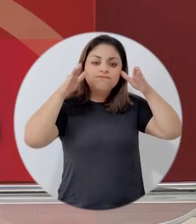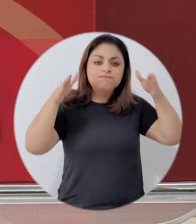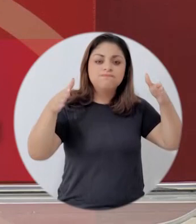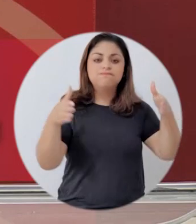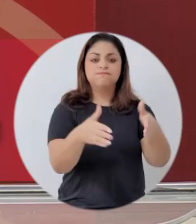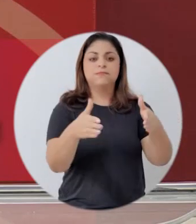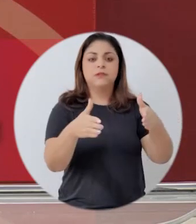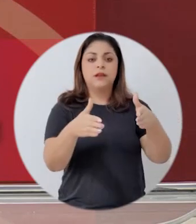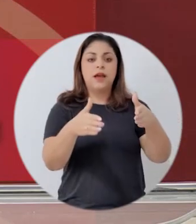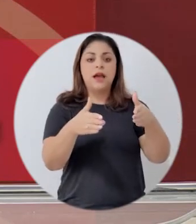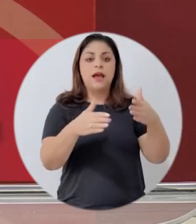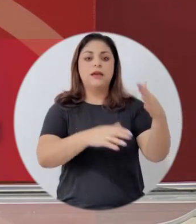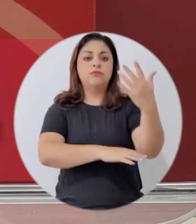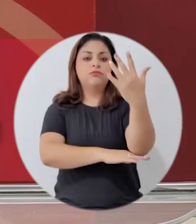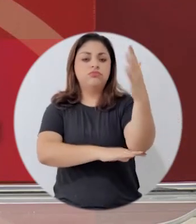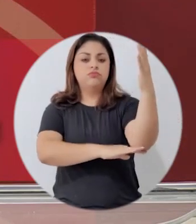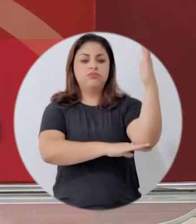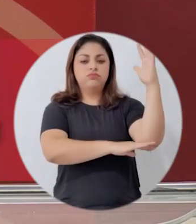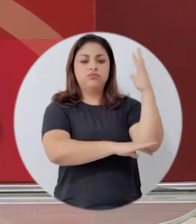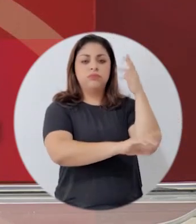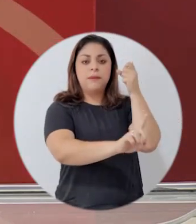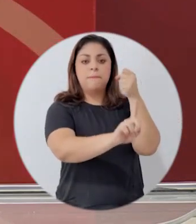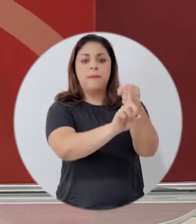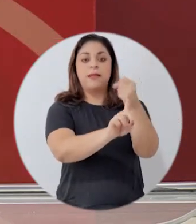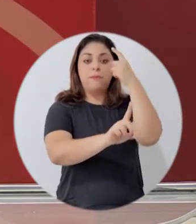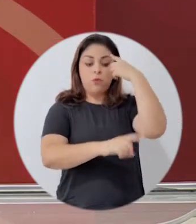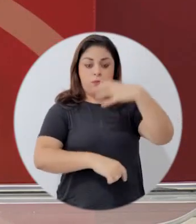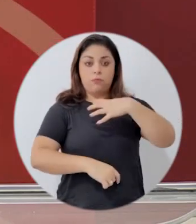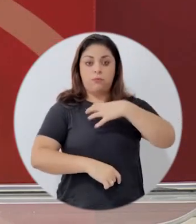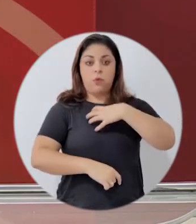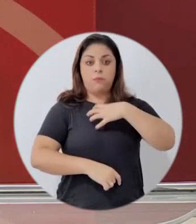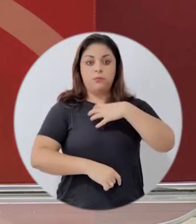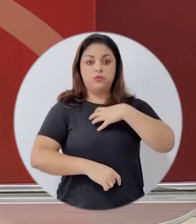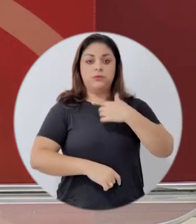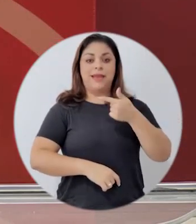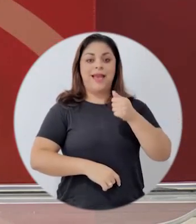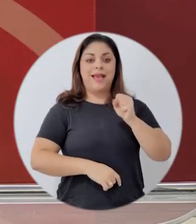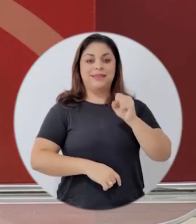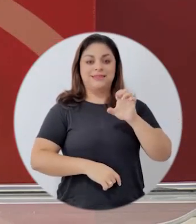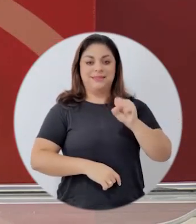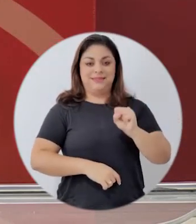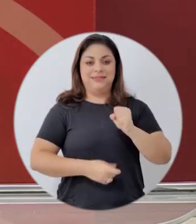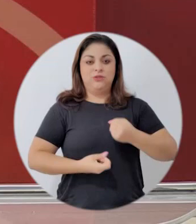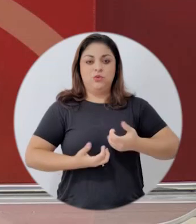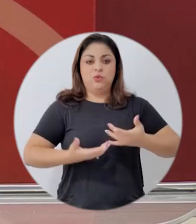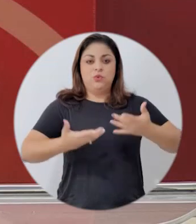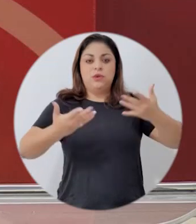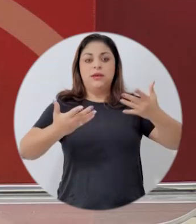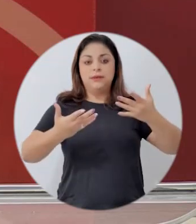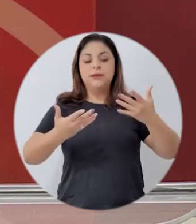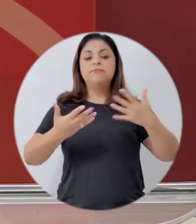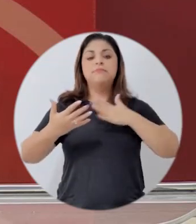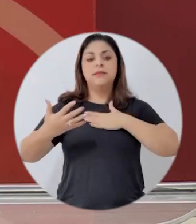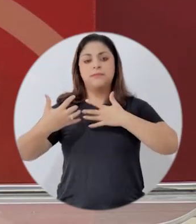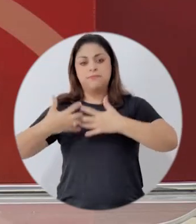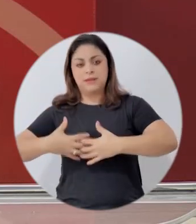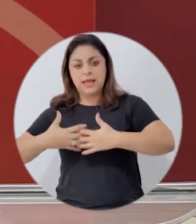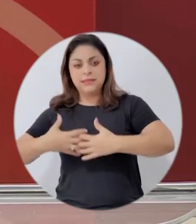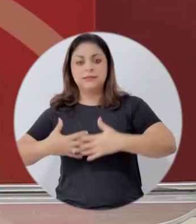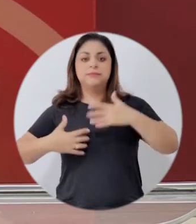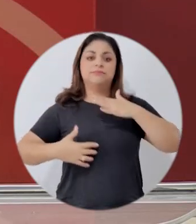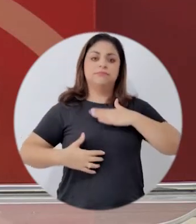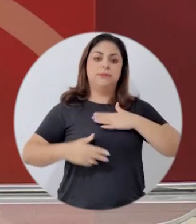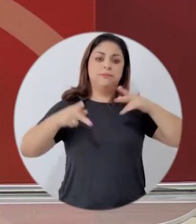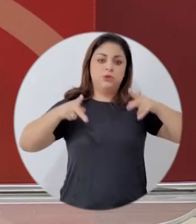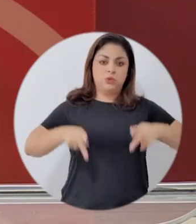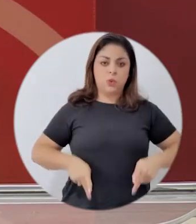atender el impacto ambiental que está generando por sus propios gases de efecto invernadero, como persona, como empresa, como